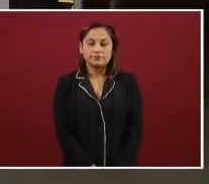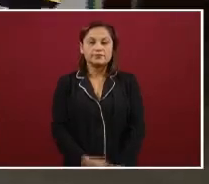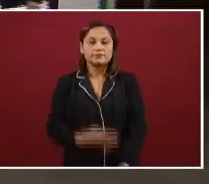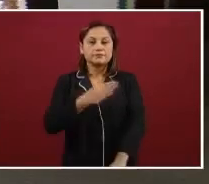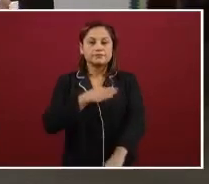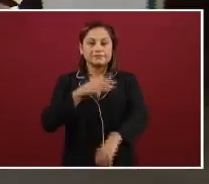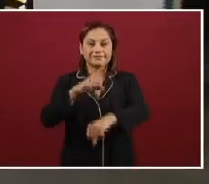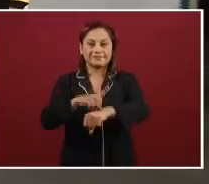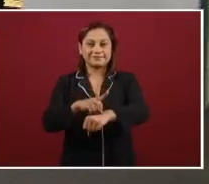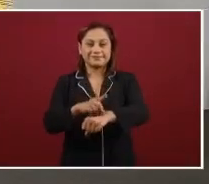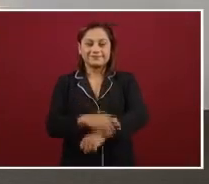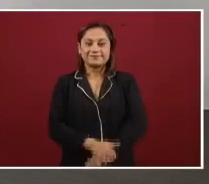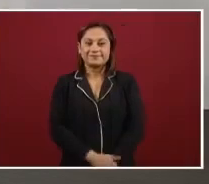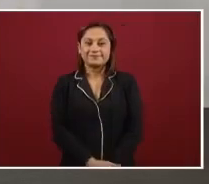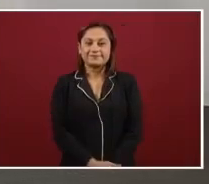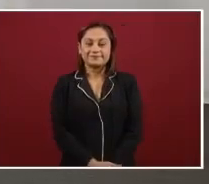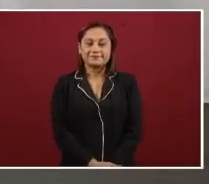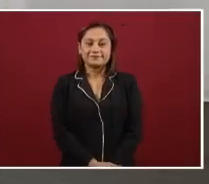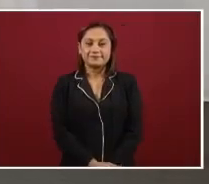Yes.